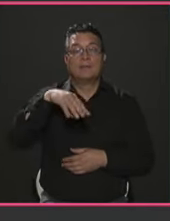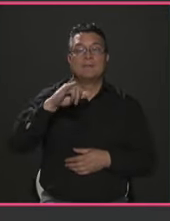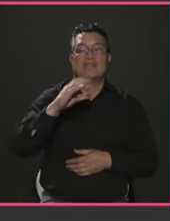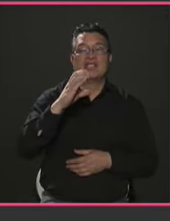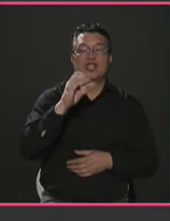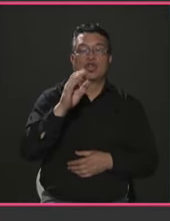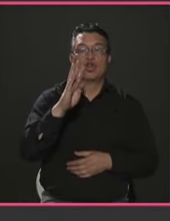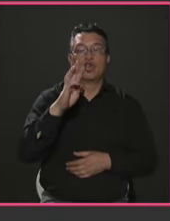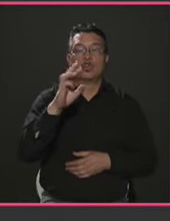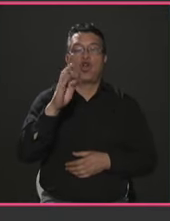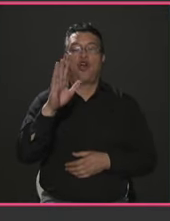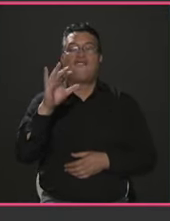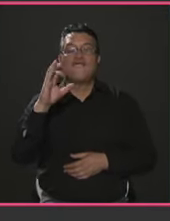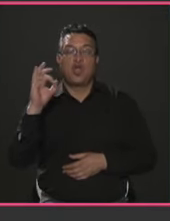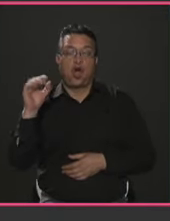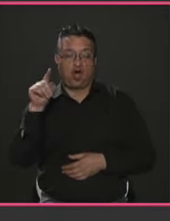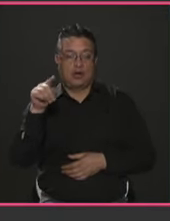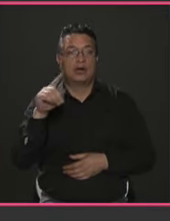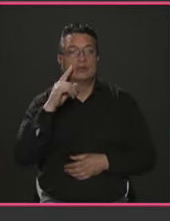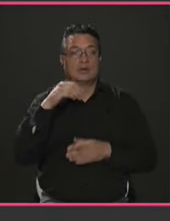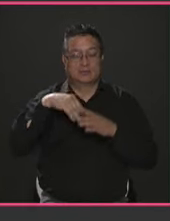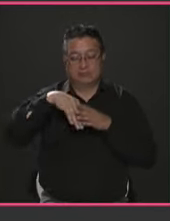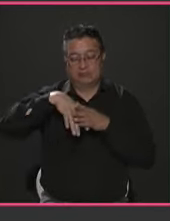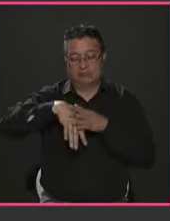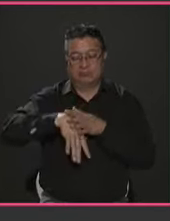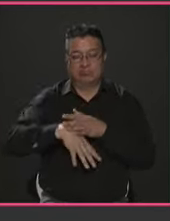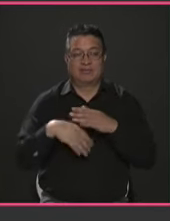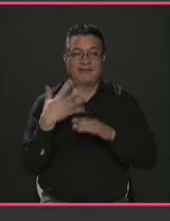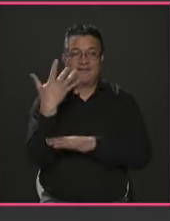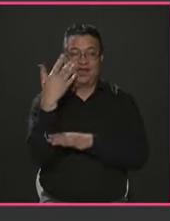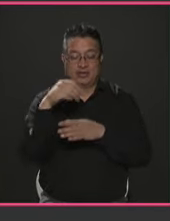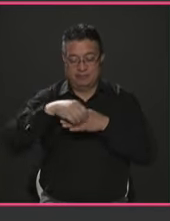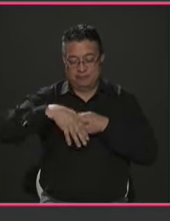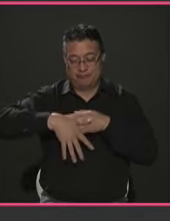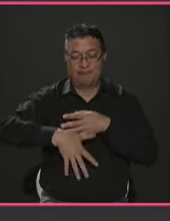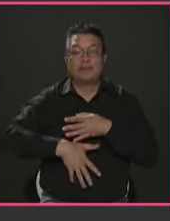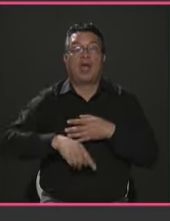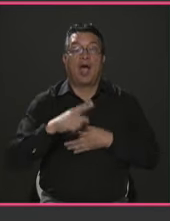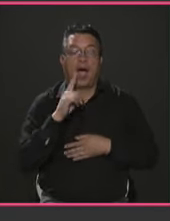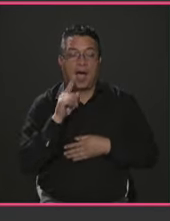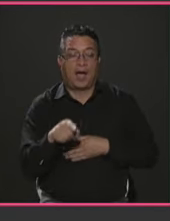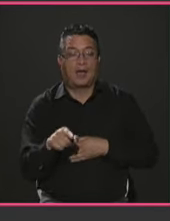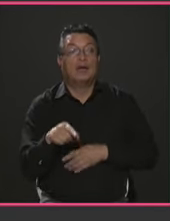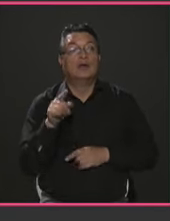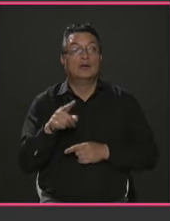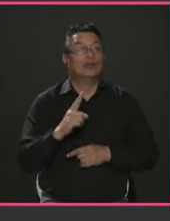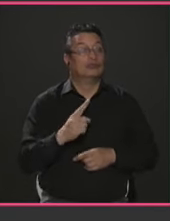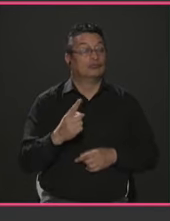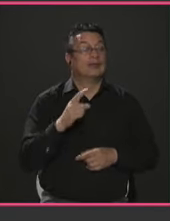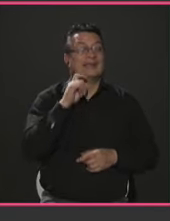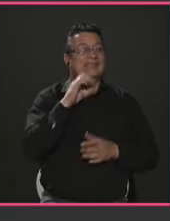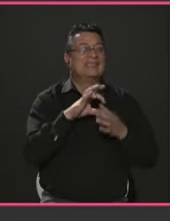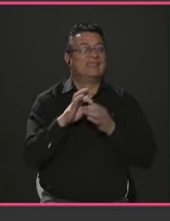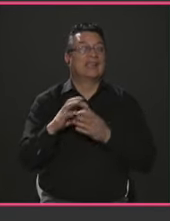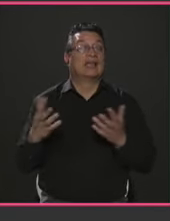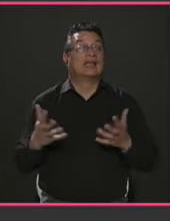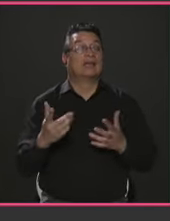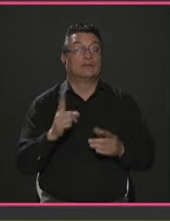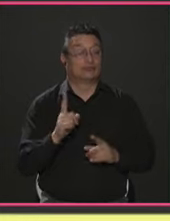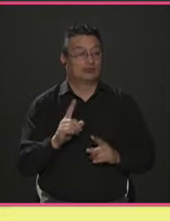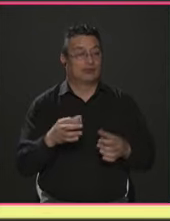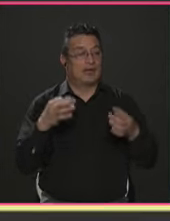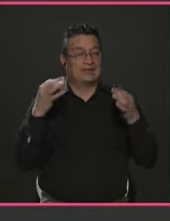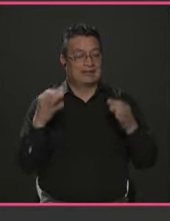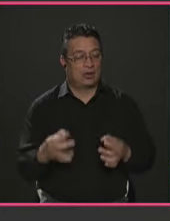microbios e las raíces de la planta esto significa que no estamos seguros que